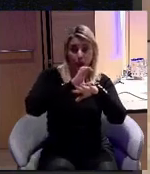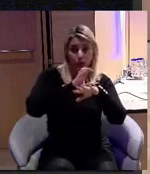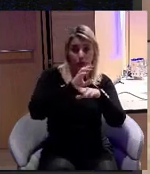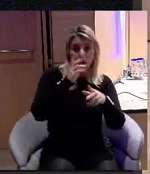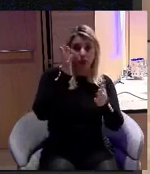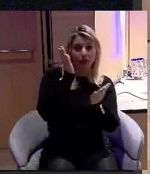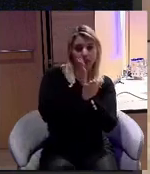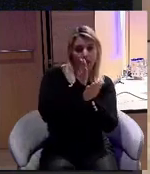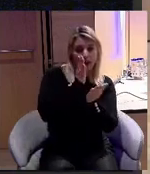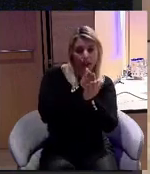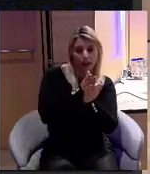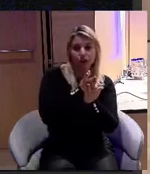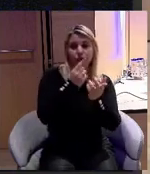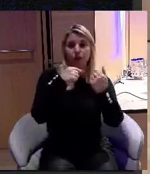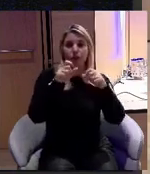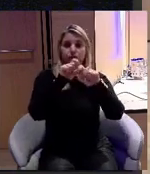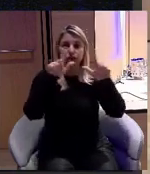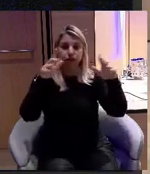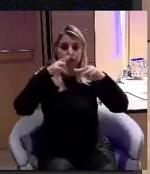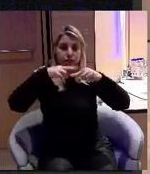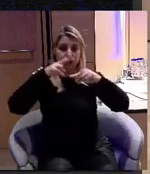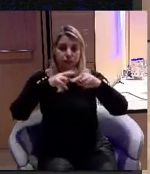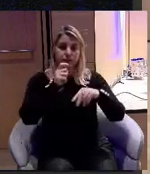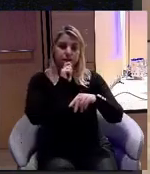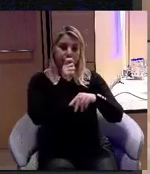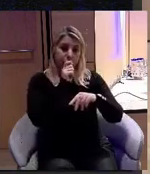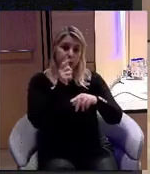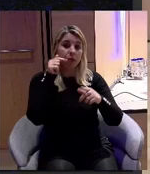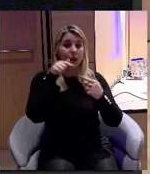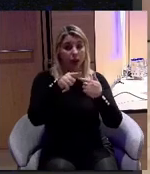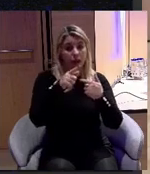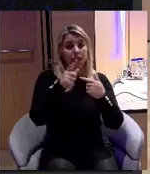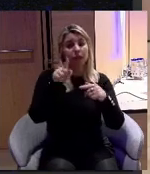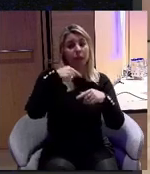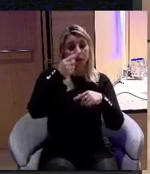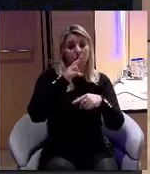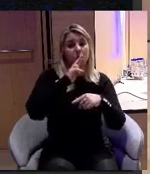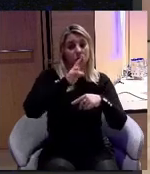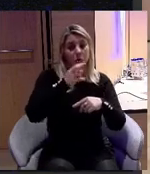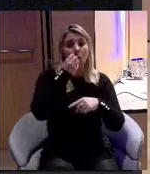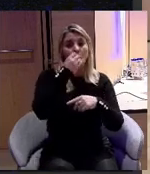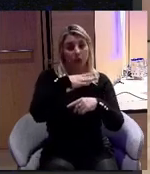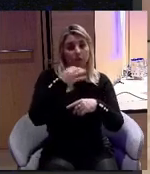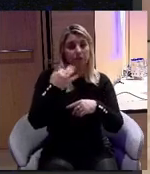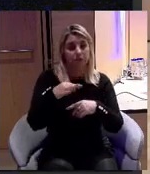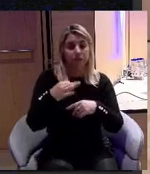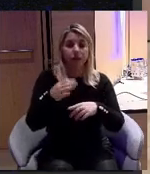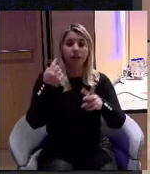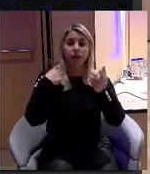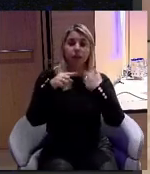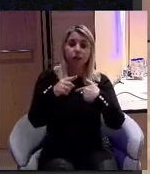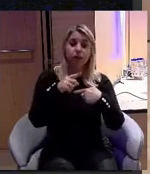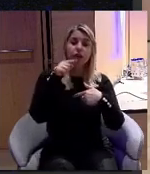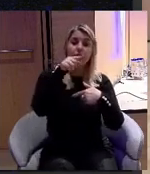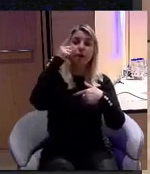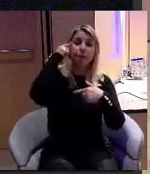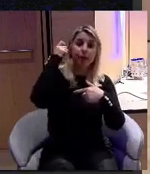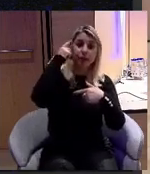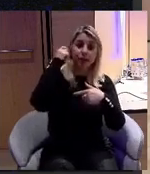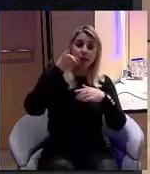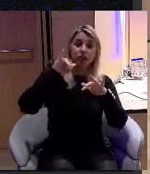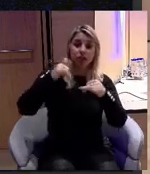entre derechos digitales y periodismo salen cosas maravillosas Eh entonces tomamos esa experiencia que